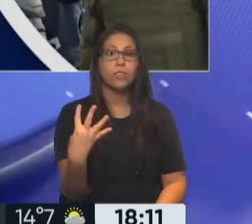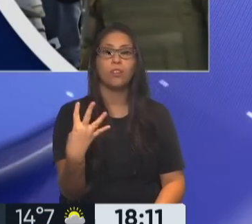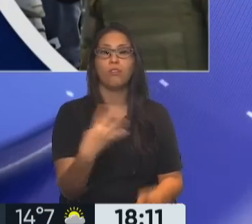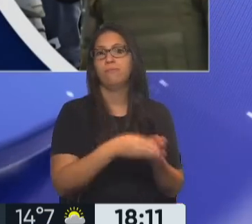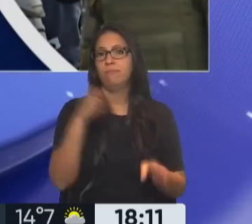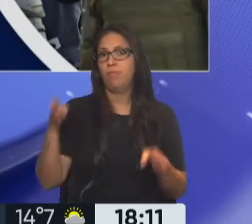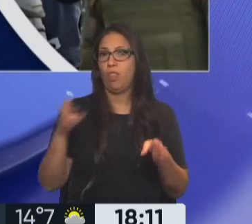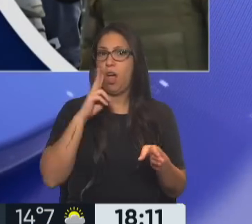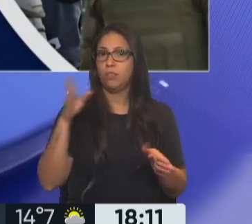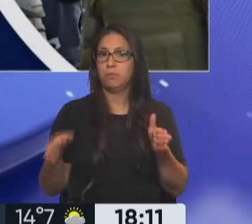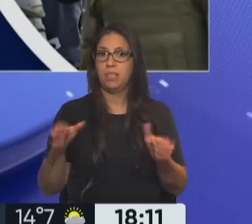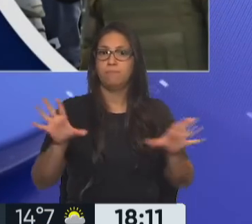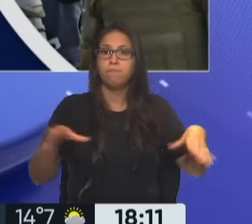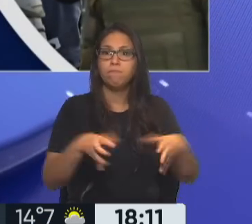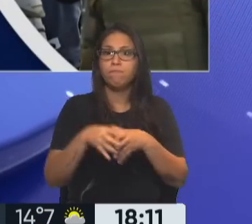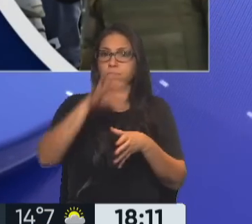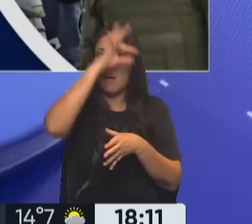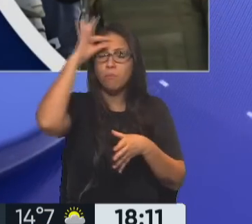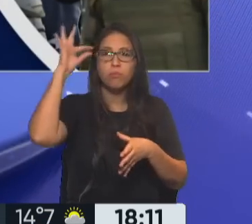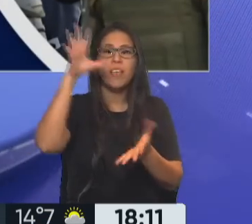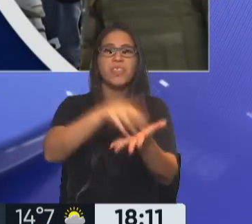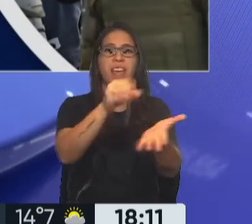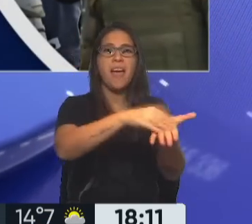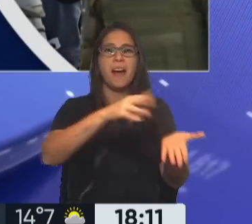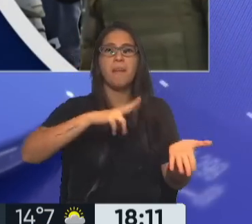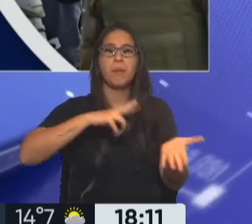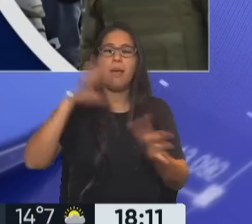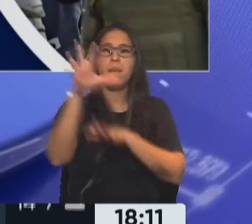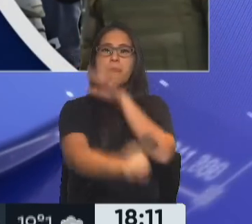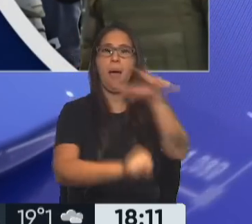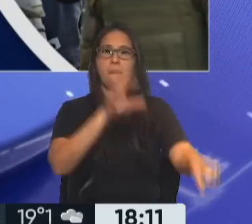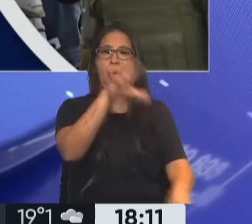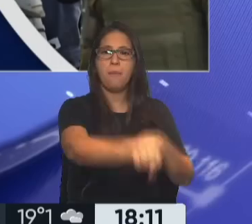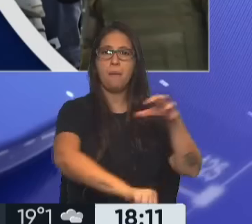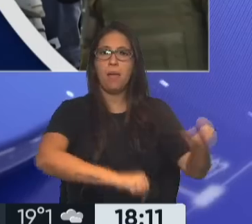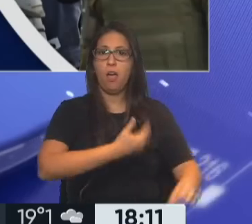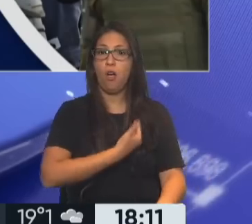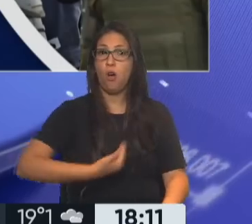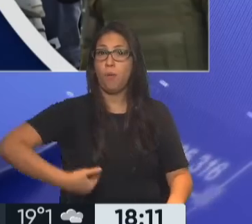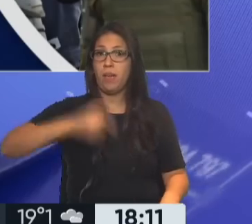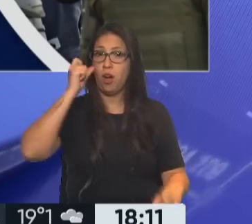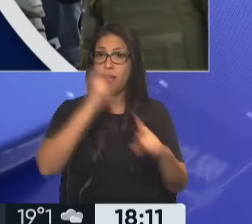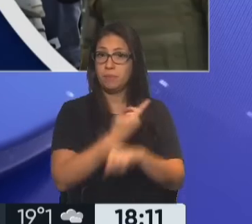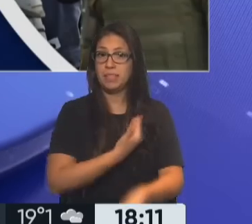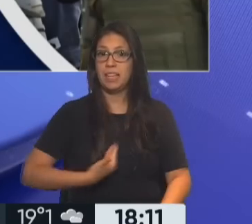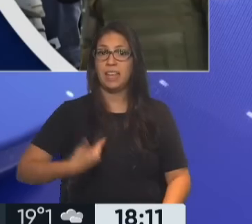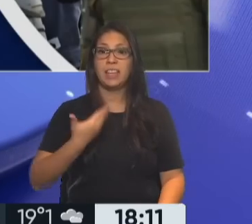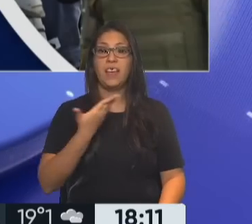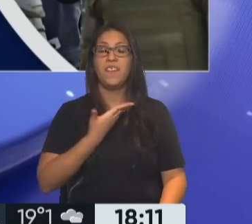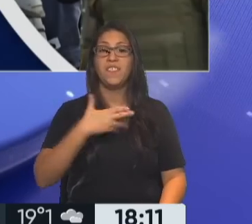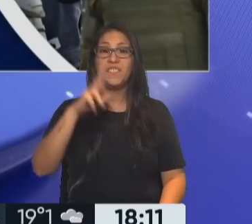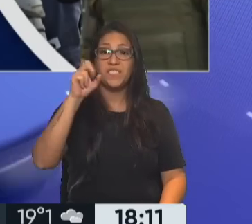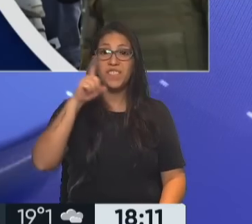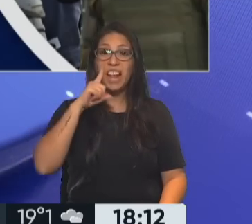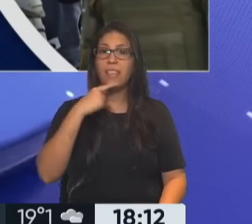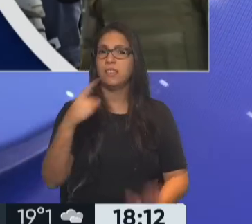2000, organizaciones mapuches toman tierras privadas y el gobierno del expresidente Eduardo Frei aplica